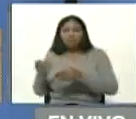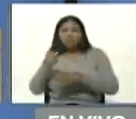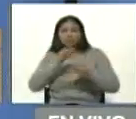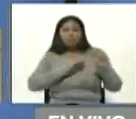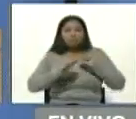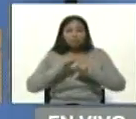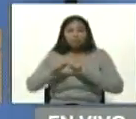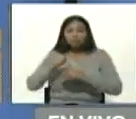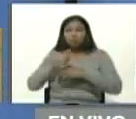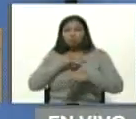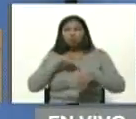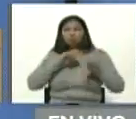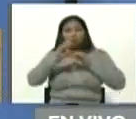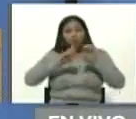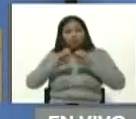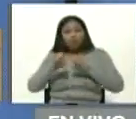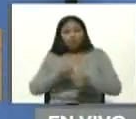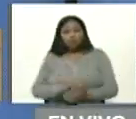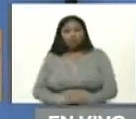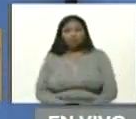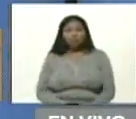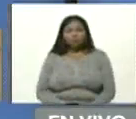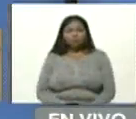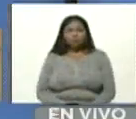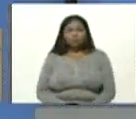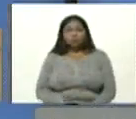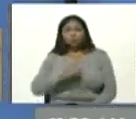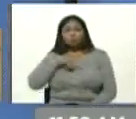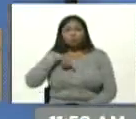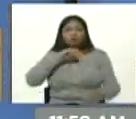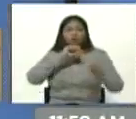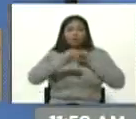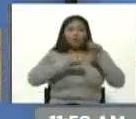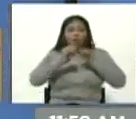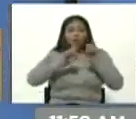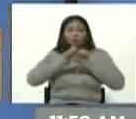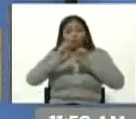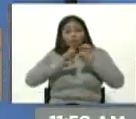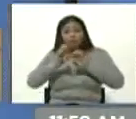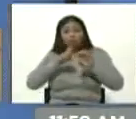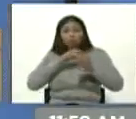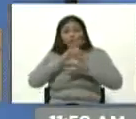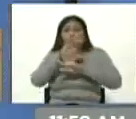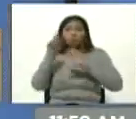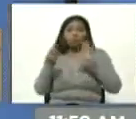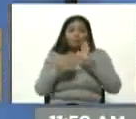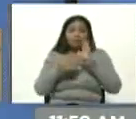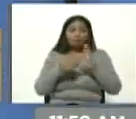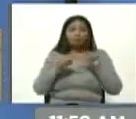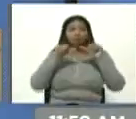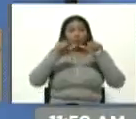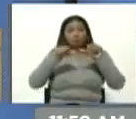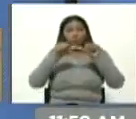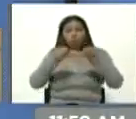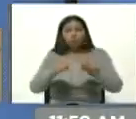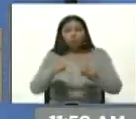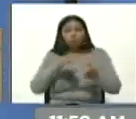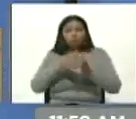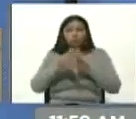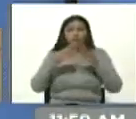Aquí se mueven tales, y eso es lo que estamos evaluando, Eso es lo que estamos evaluando y nos permite a nosotros ir más adelante. Pero sobre